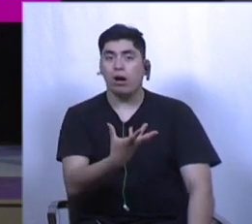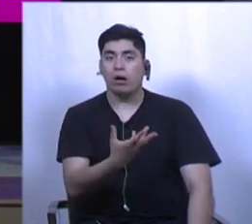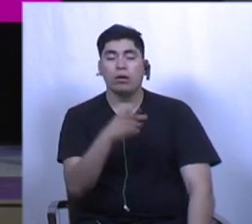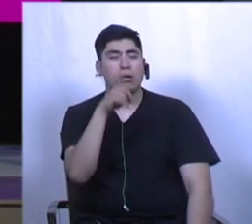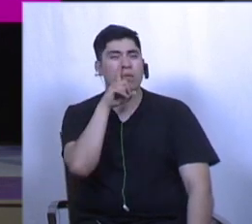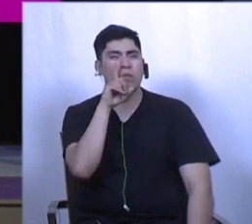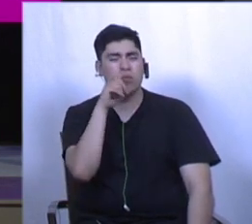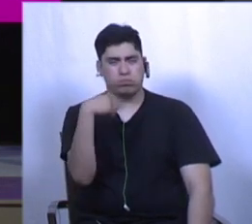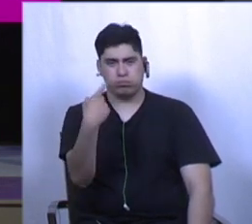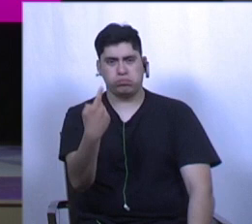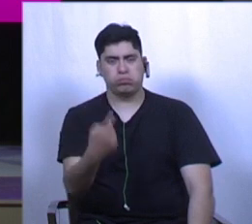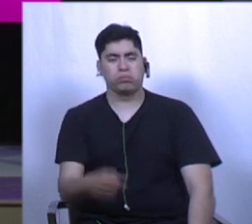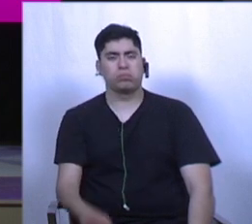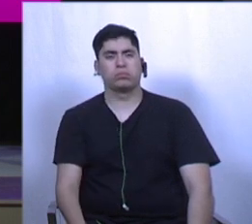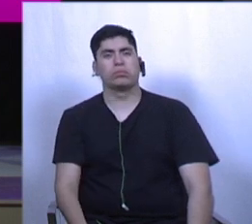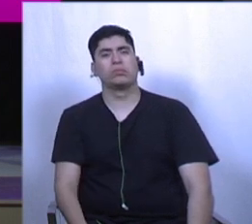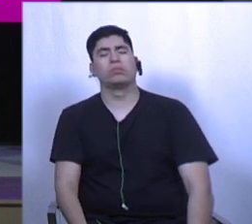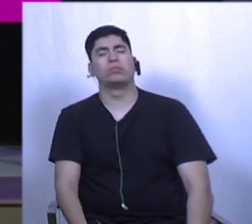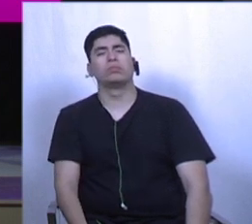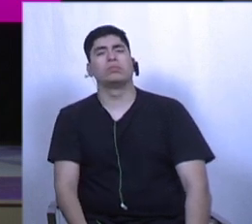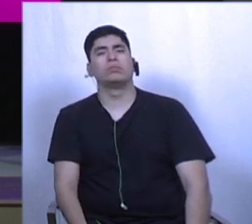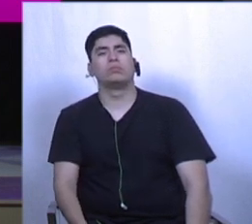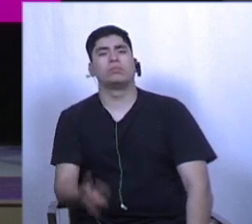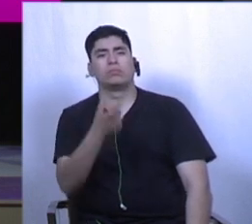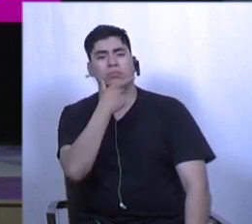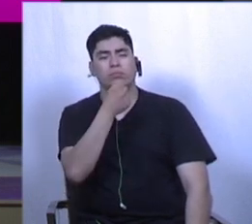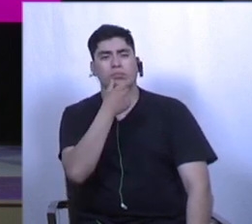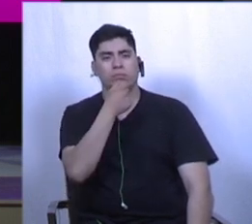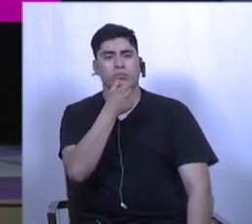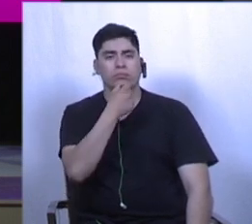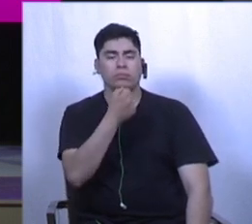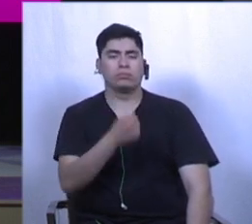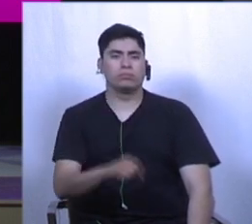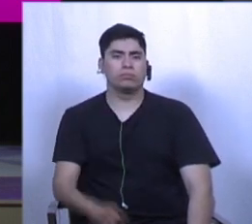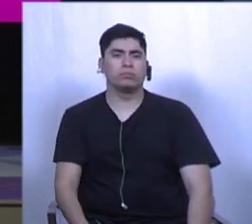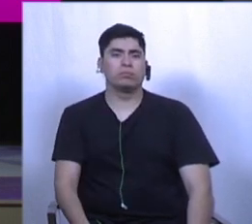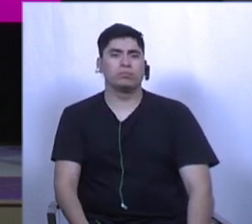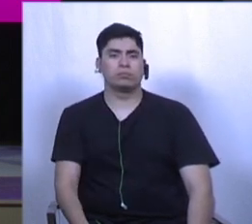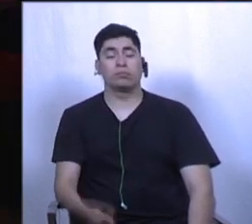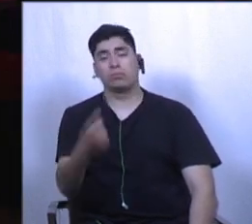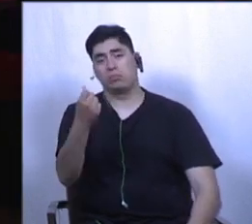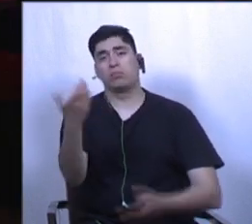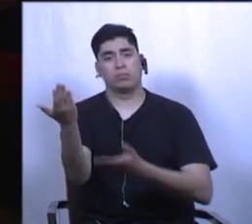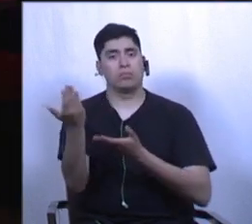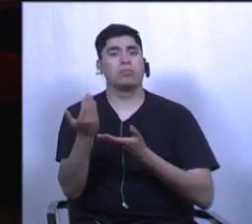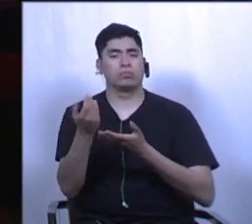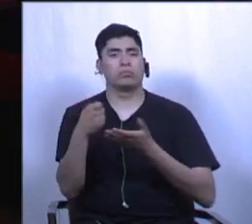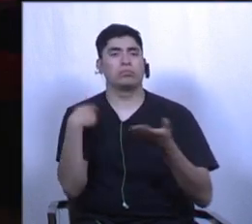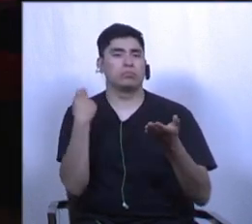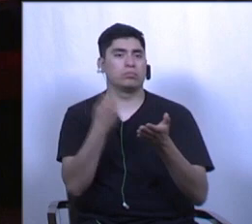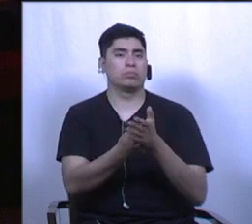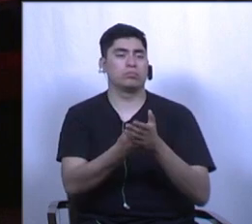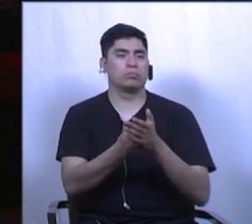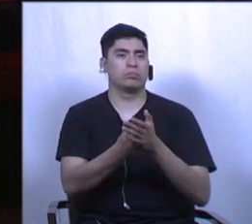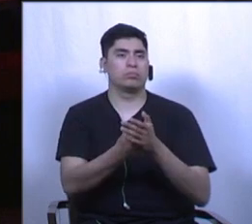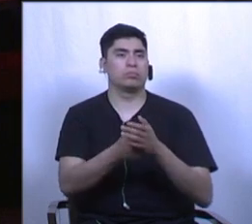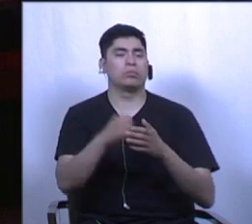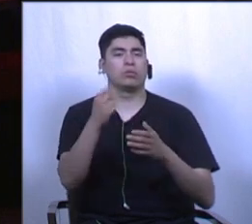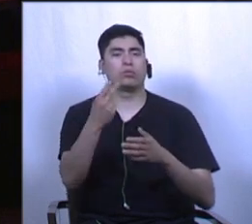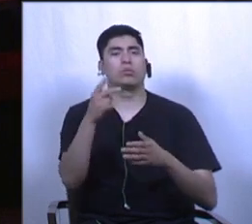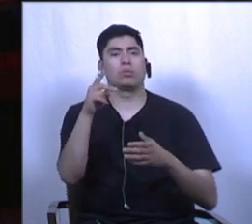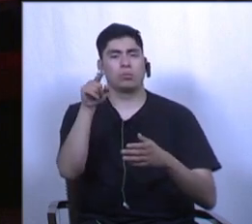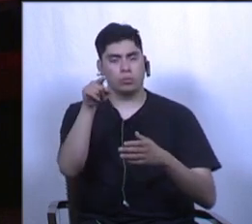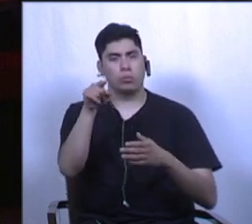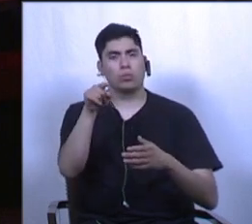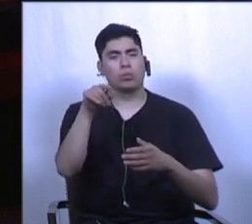en este momento es que hemos ya obtenido fondos de más de $2.5 millones,